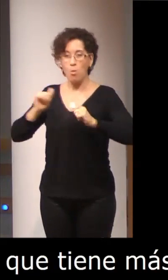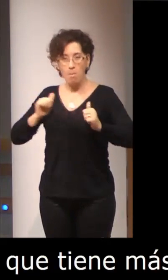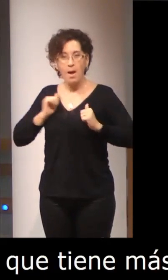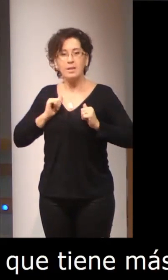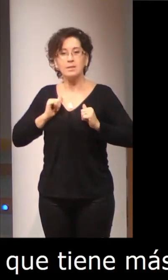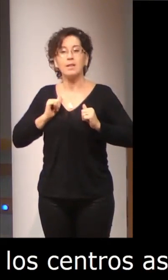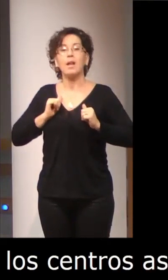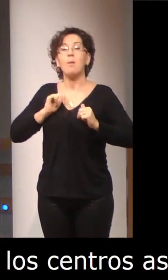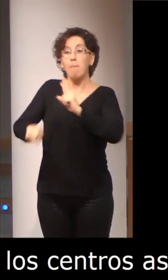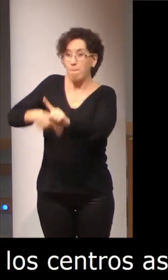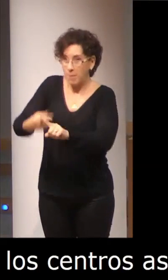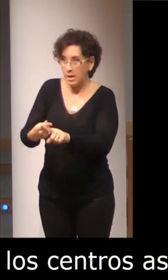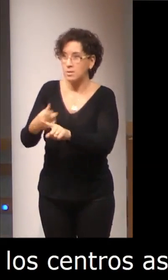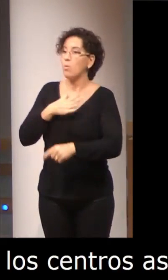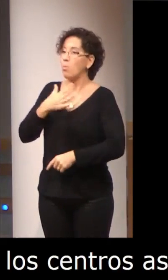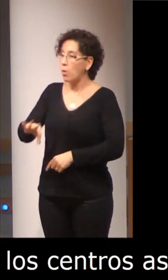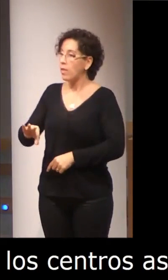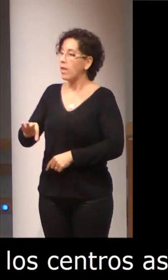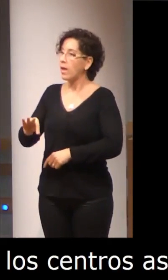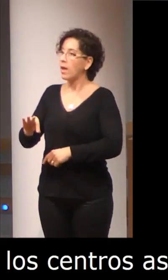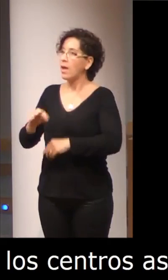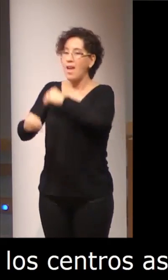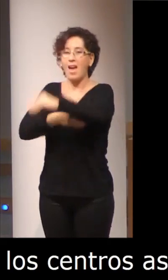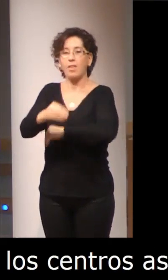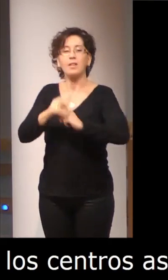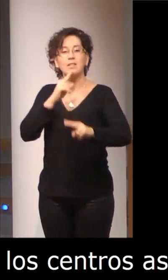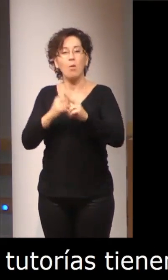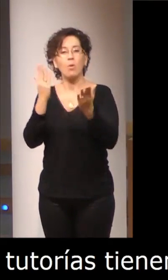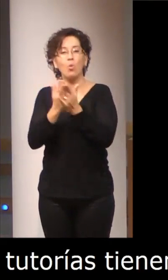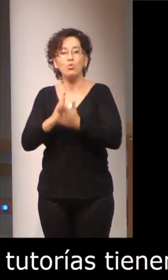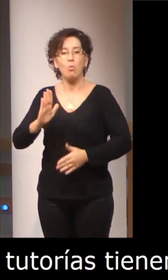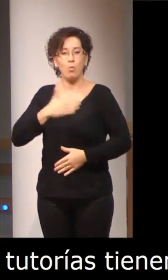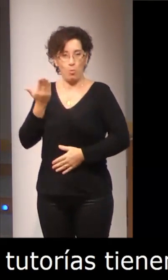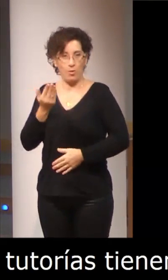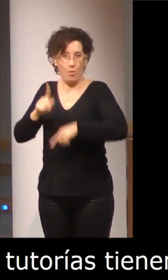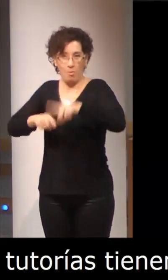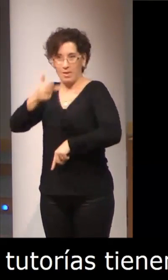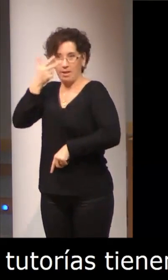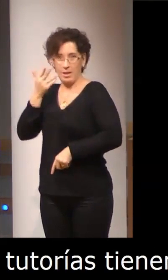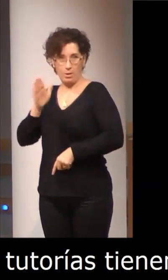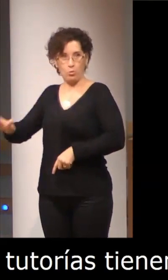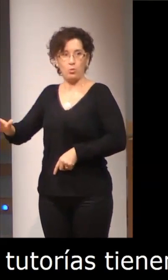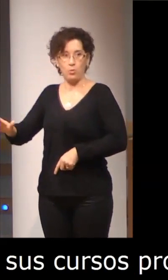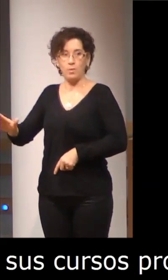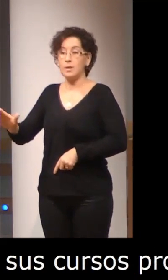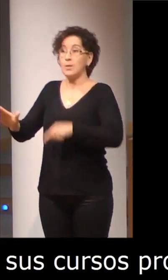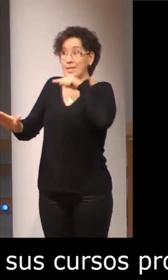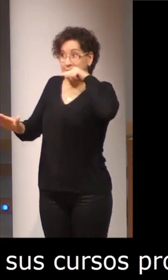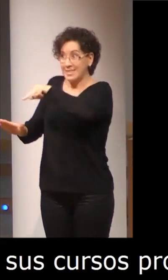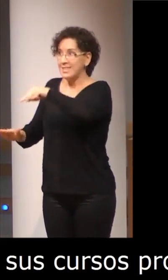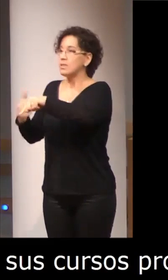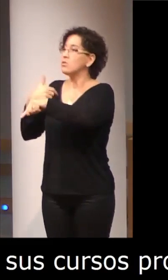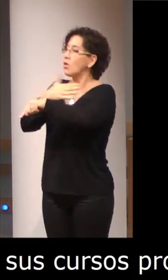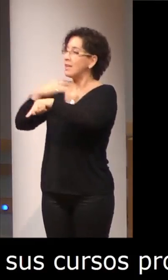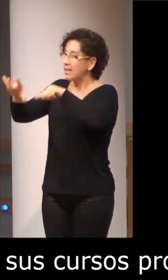la posibilidad de proponer sus cursos propios, los que a ellos les interesen. Y en este sentido a mí me gustaría destacar